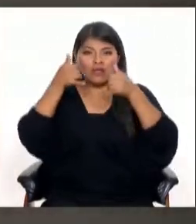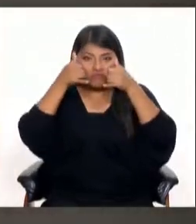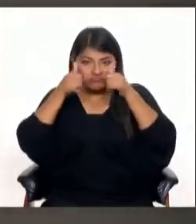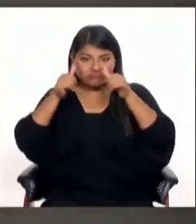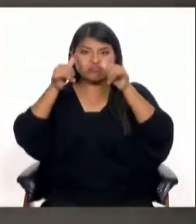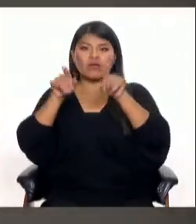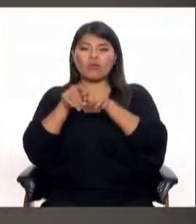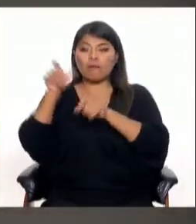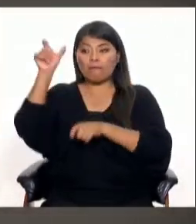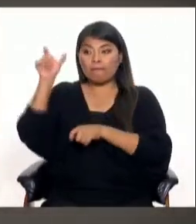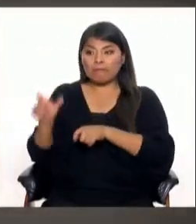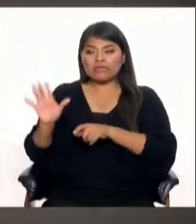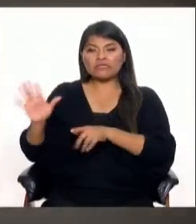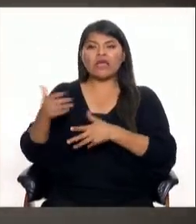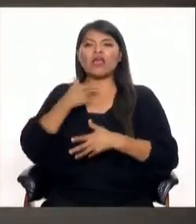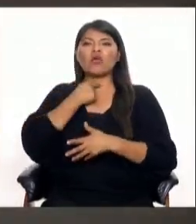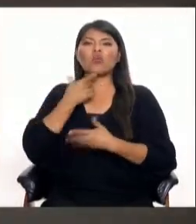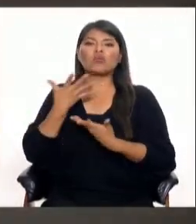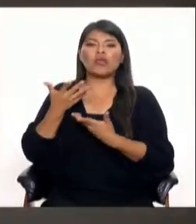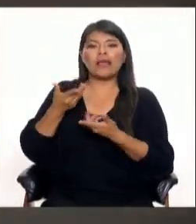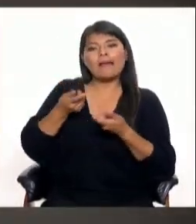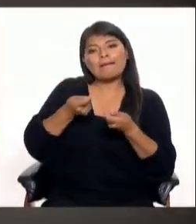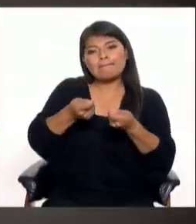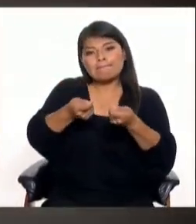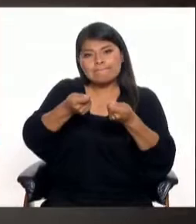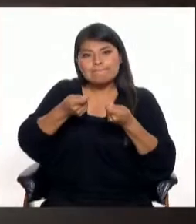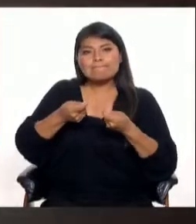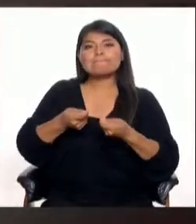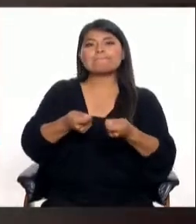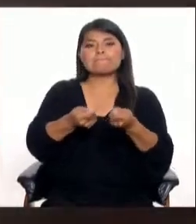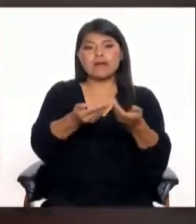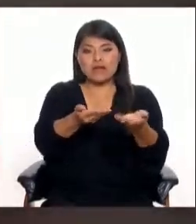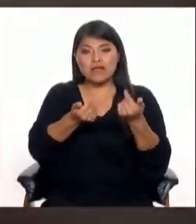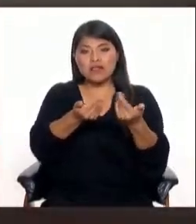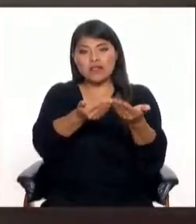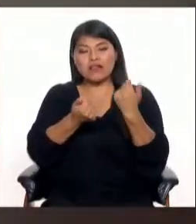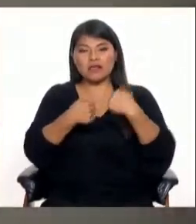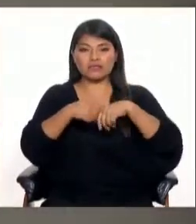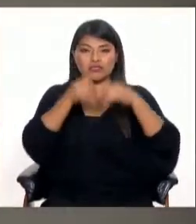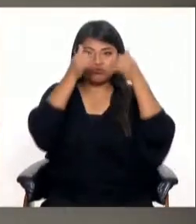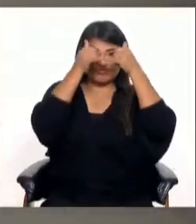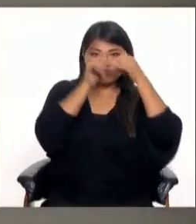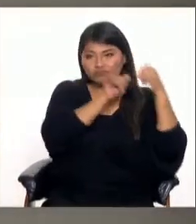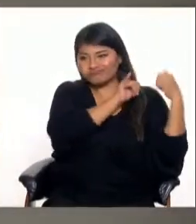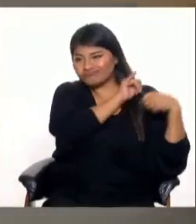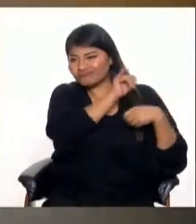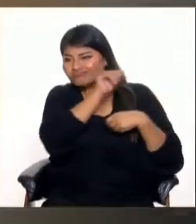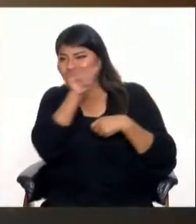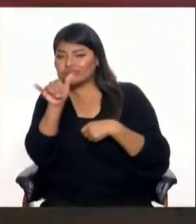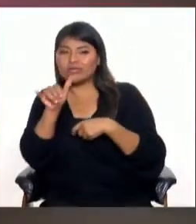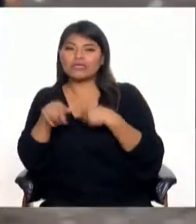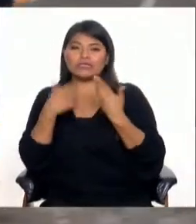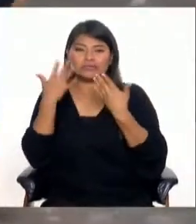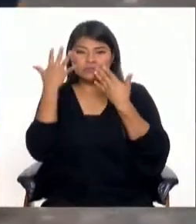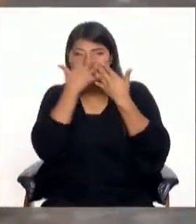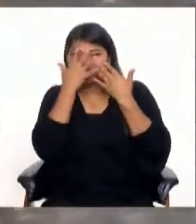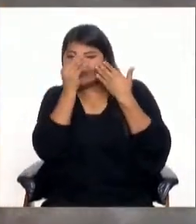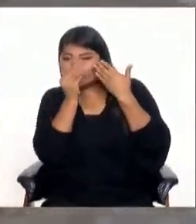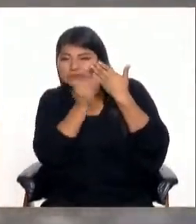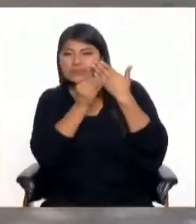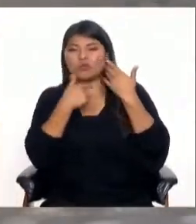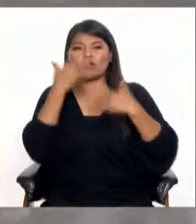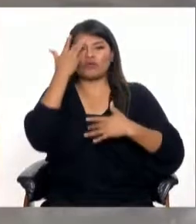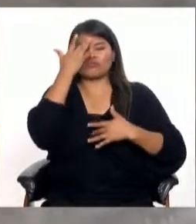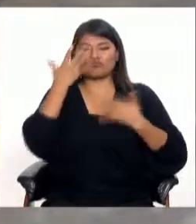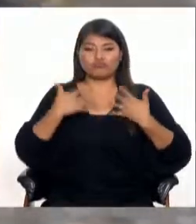forma hay que llamarlos, teniendo las capas en la mano, salieron al ruedo y ahí vemos ese hombre. Tenemos que censurar la